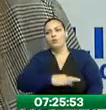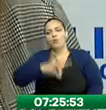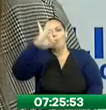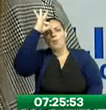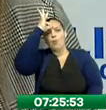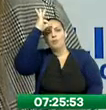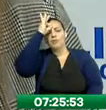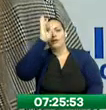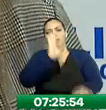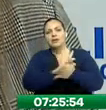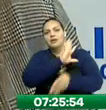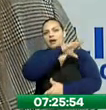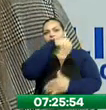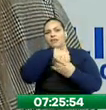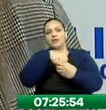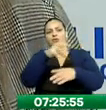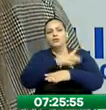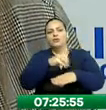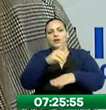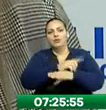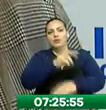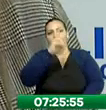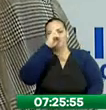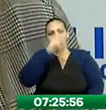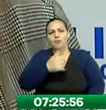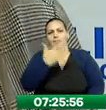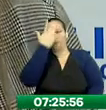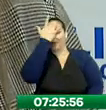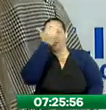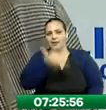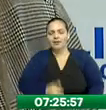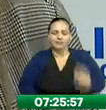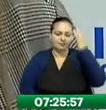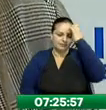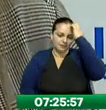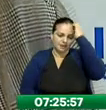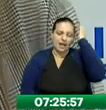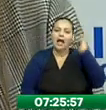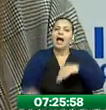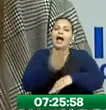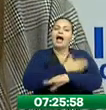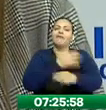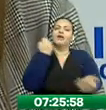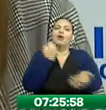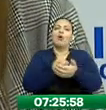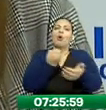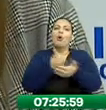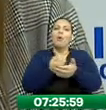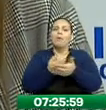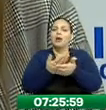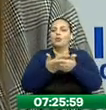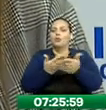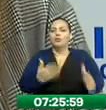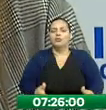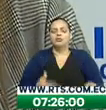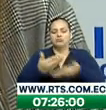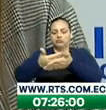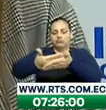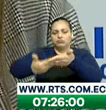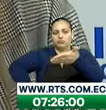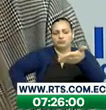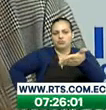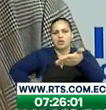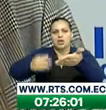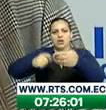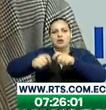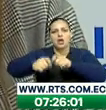que se entregaron a familiares y amigos relacionados al directorio. Hay varios contratos, sí, que fluctúan